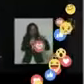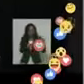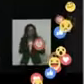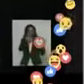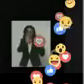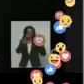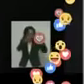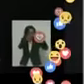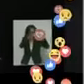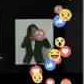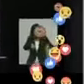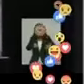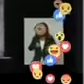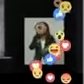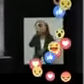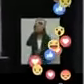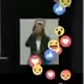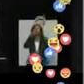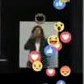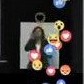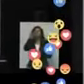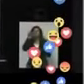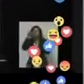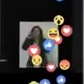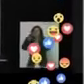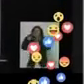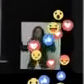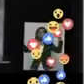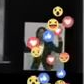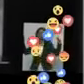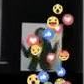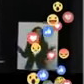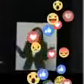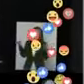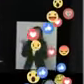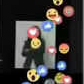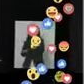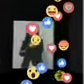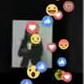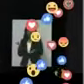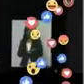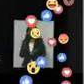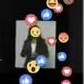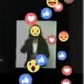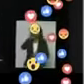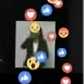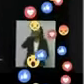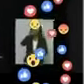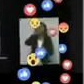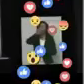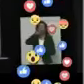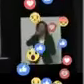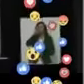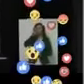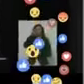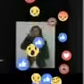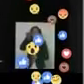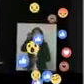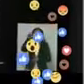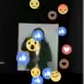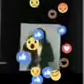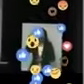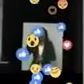perdido. El DIF está desapareciendo. En esta linda y hermosa sociedad chetumalpuerca de doble moral y